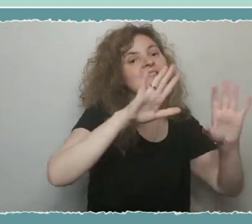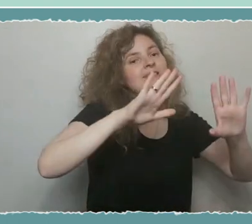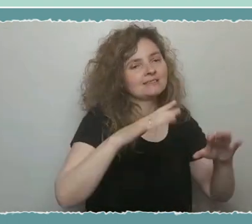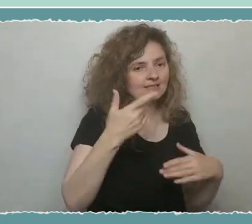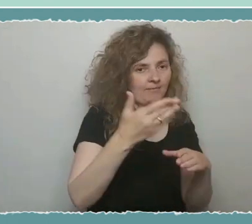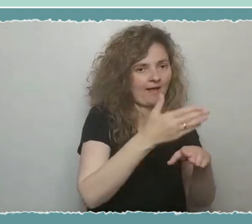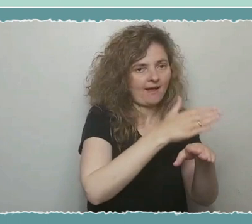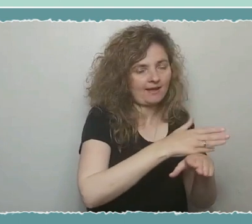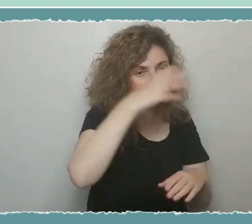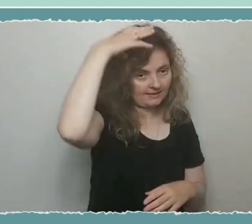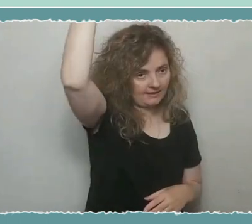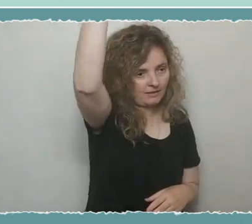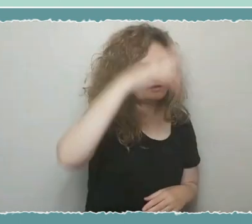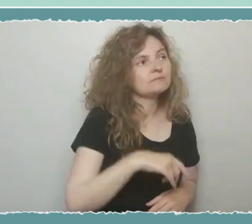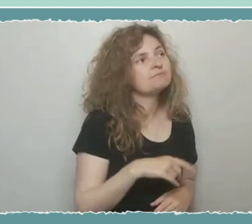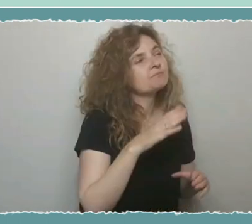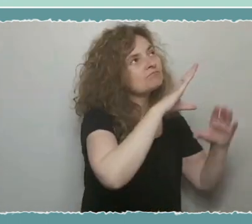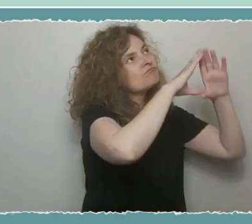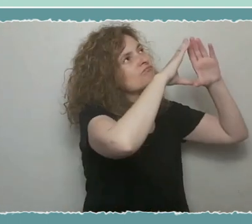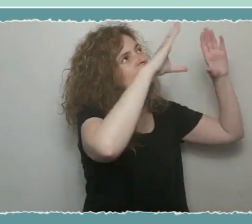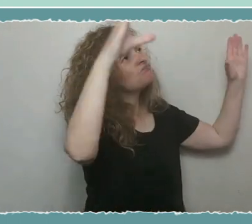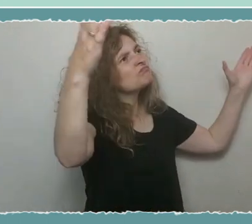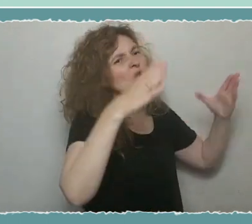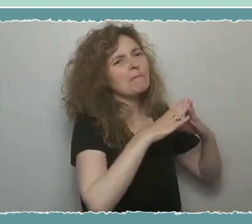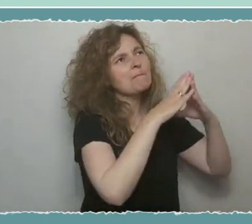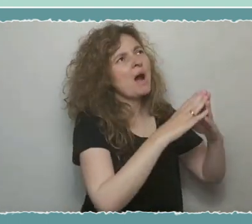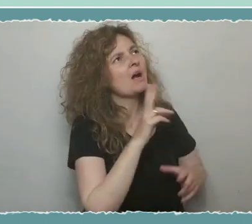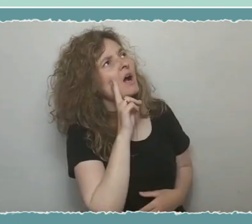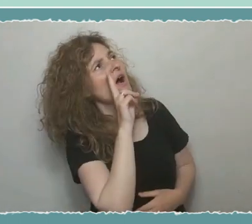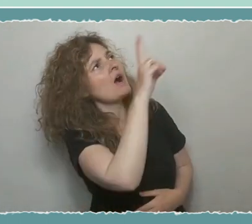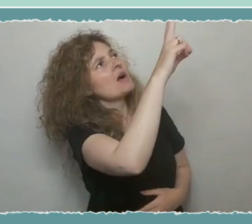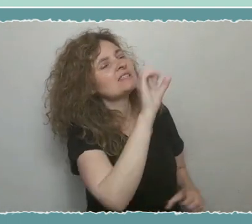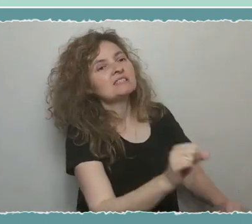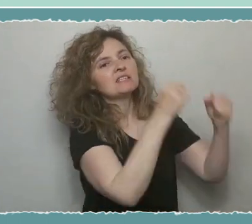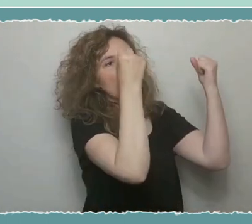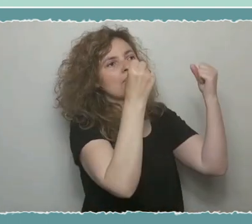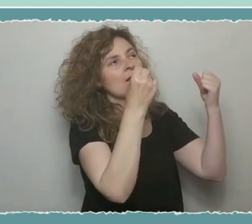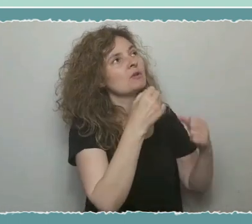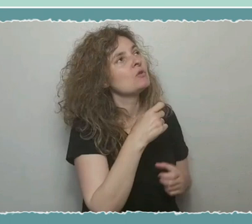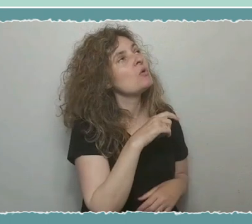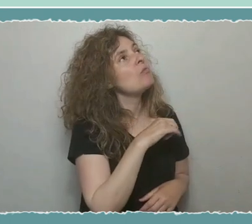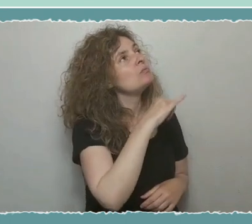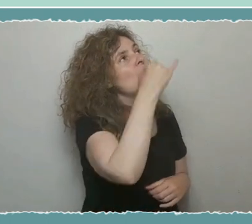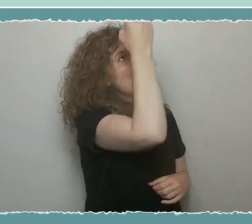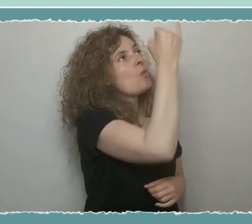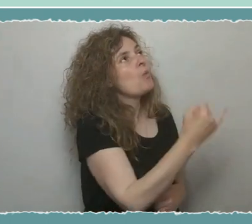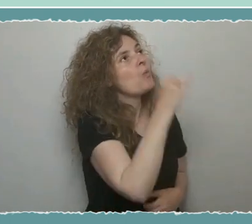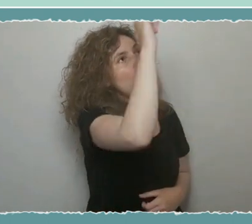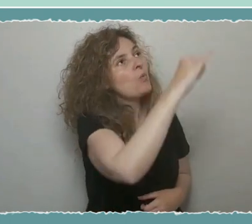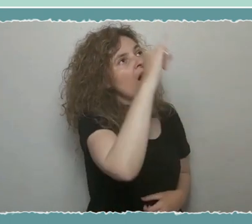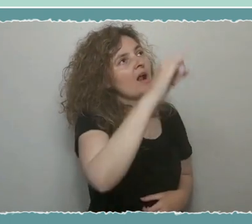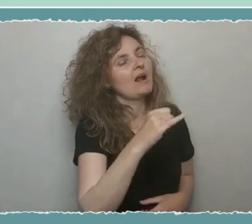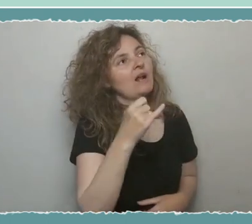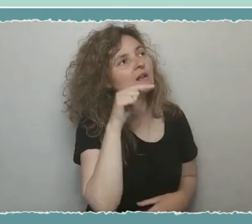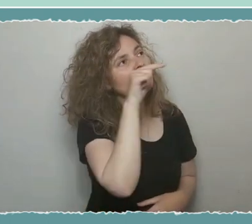de salvamento do Polo Sur, un buque enorme, suben por unhas cordas que lle puseron ali, tomaron un chocolate